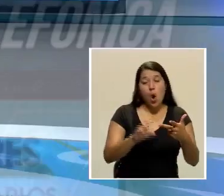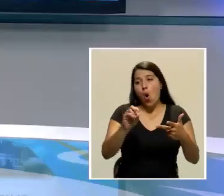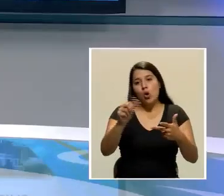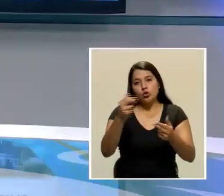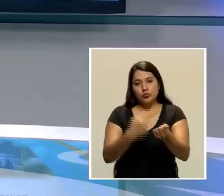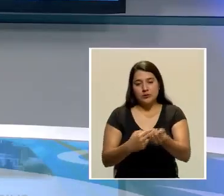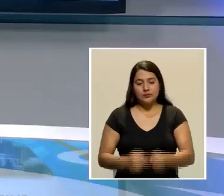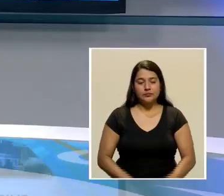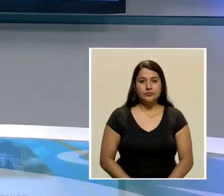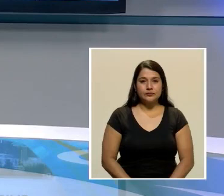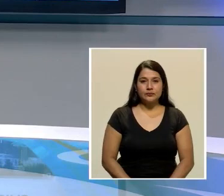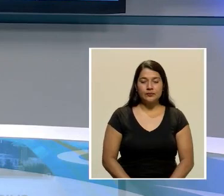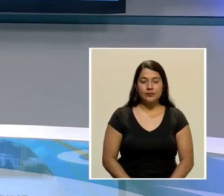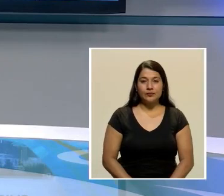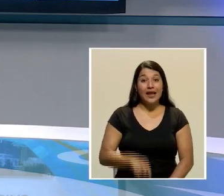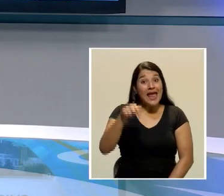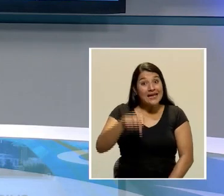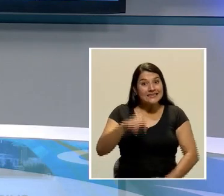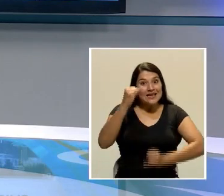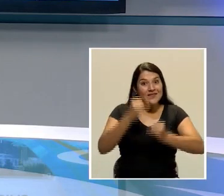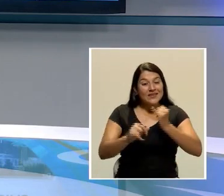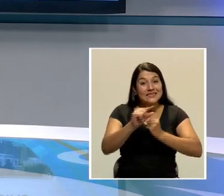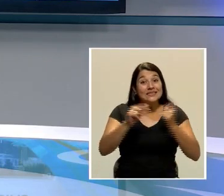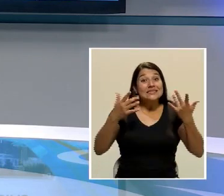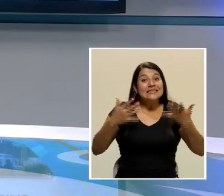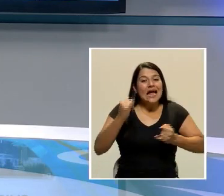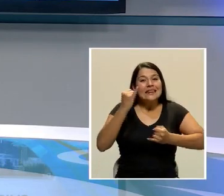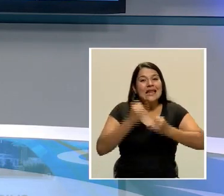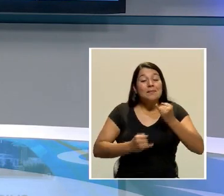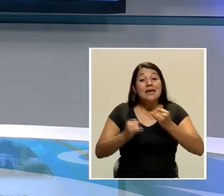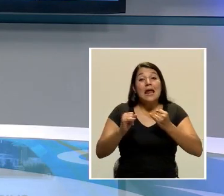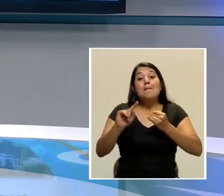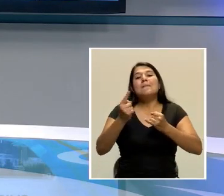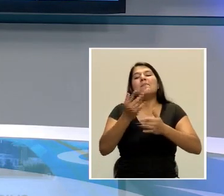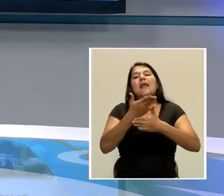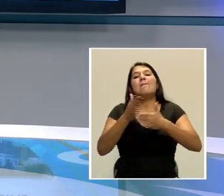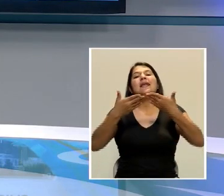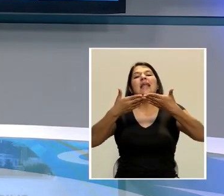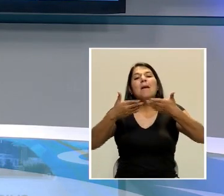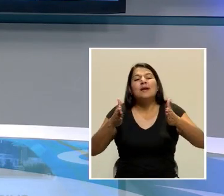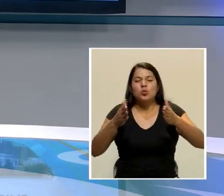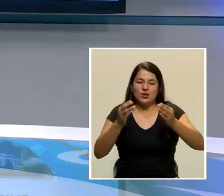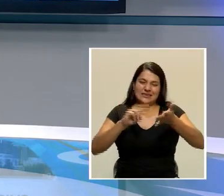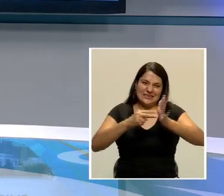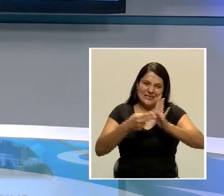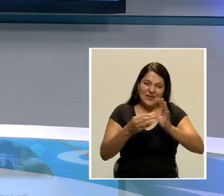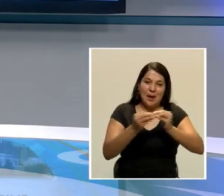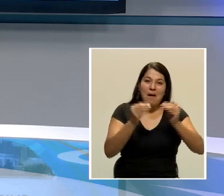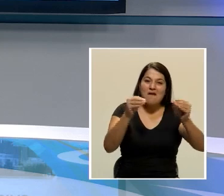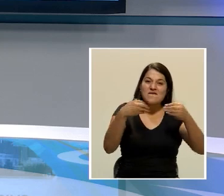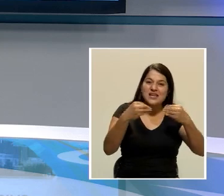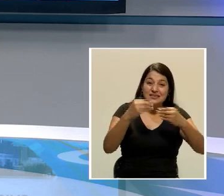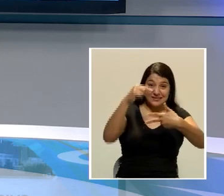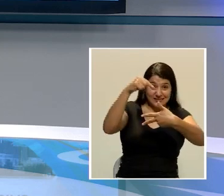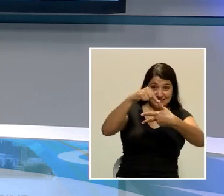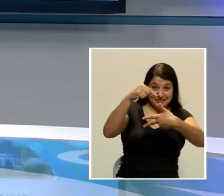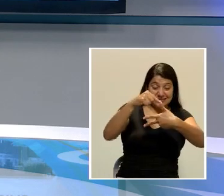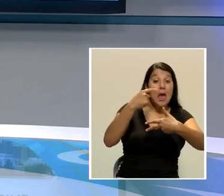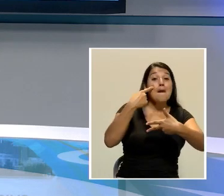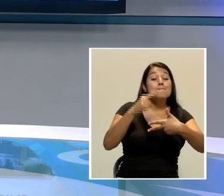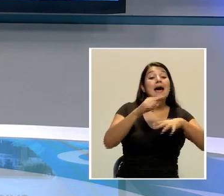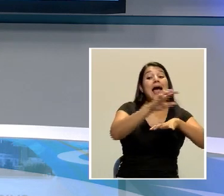oportuna en caso de que pacientes graves o que haya alguna saturación en el Hospital SEACO u hospitales nacionales de la